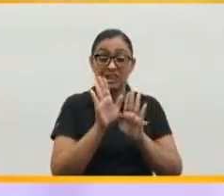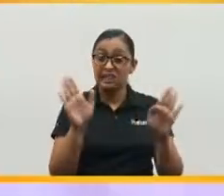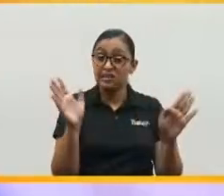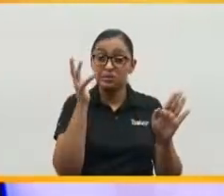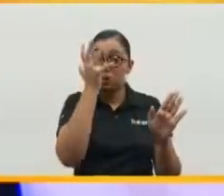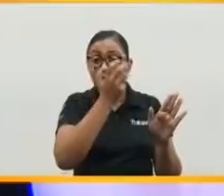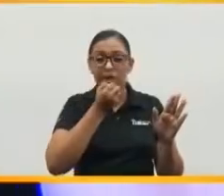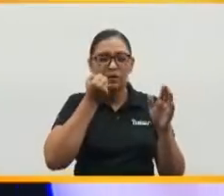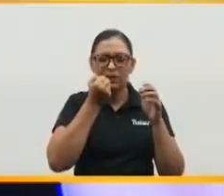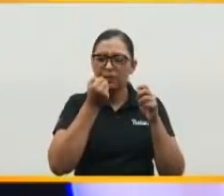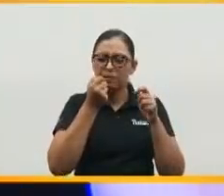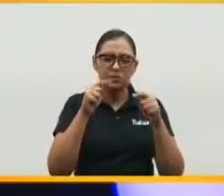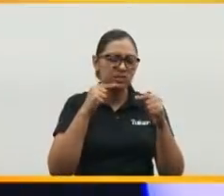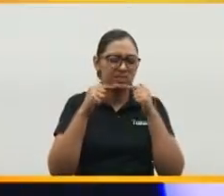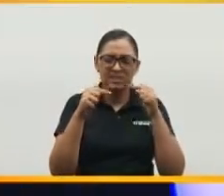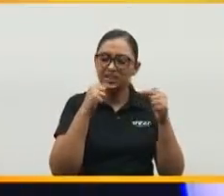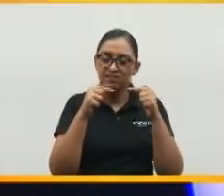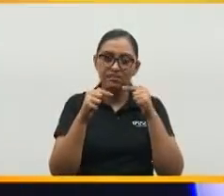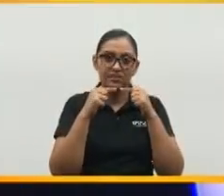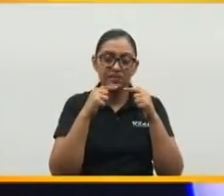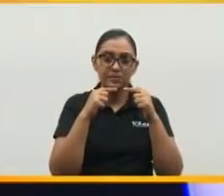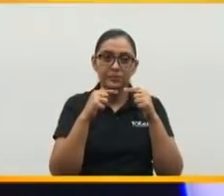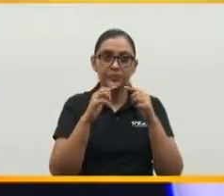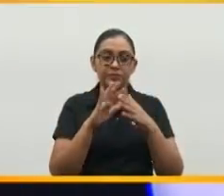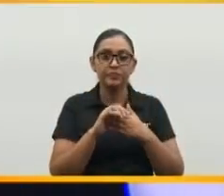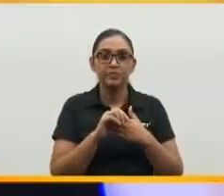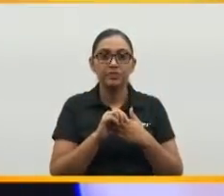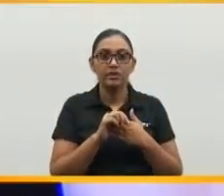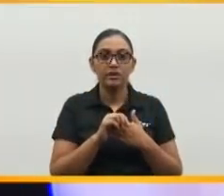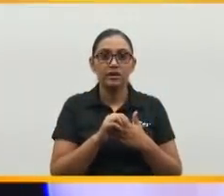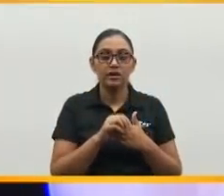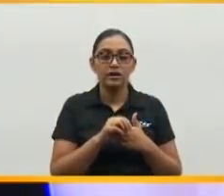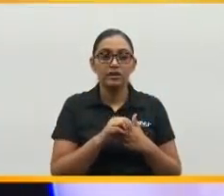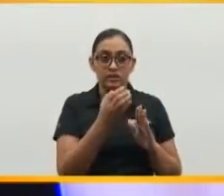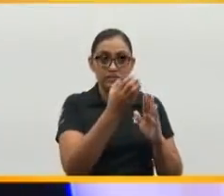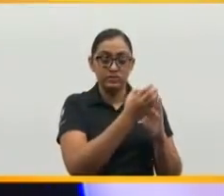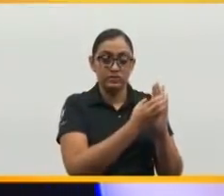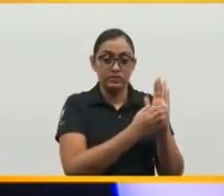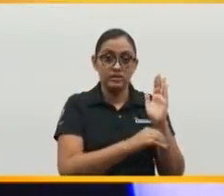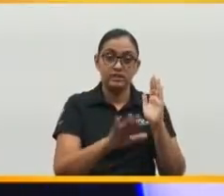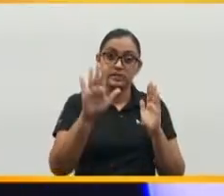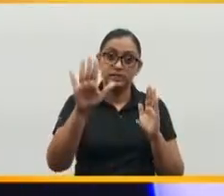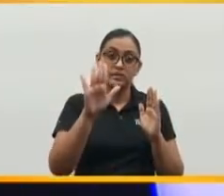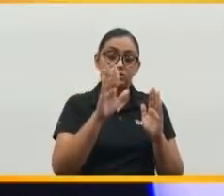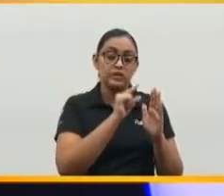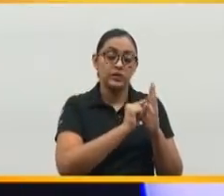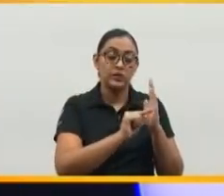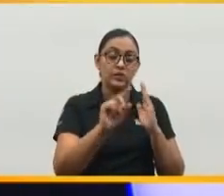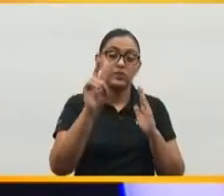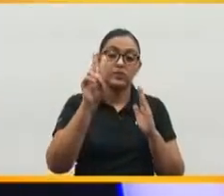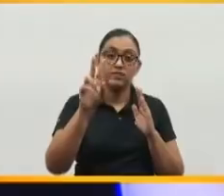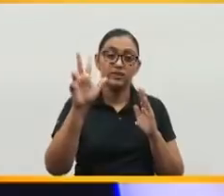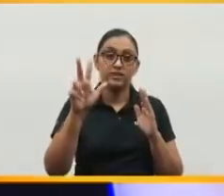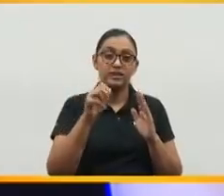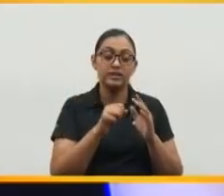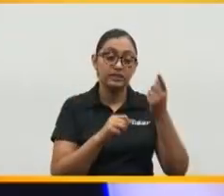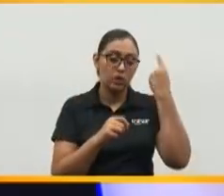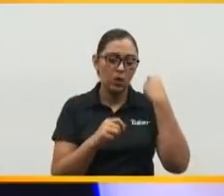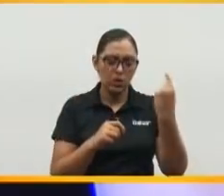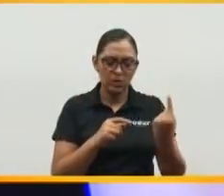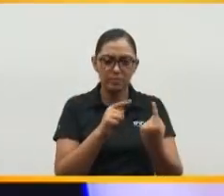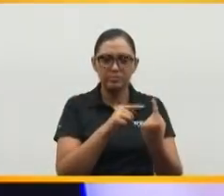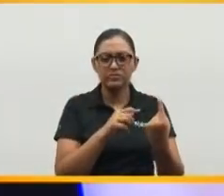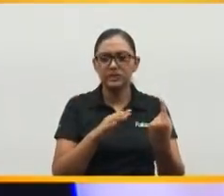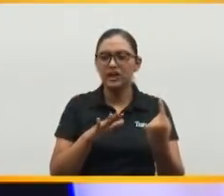acompaña el Evangelio de Marcos capítulo 5, versículo 23, está hablando siempre de Jairo, y le rogaba mucho diciendo: mi